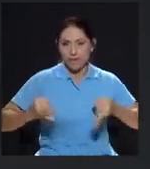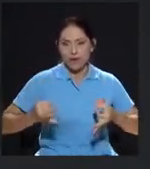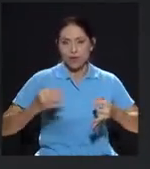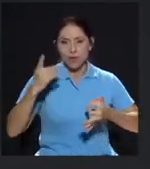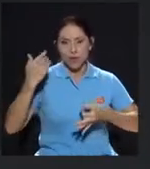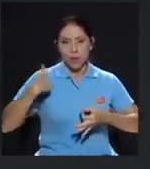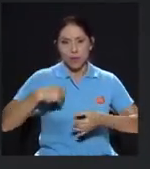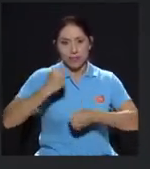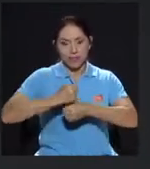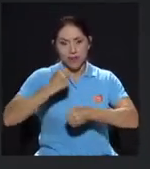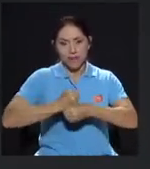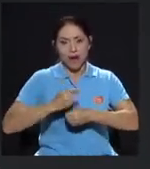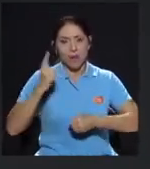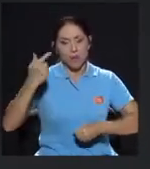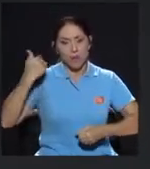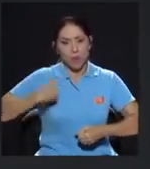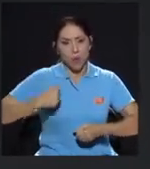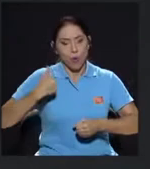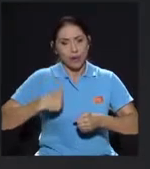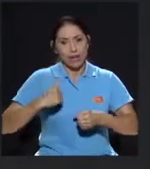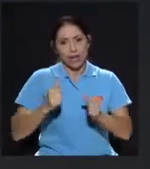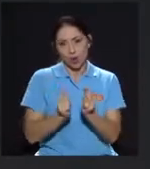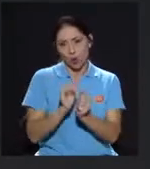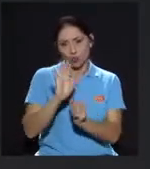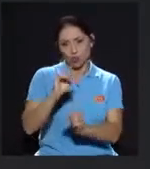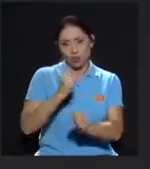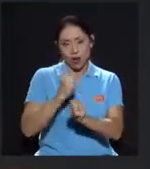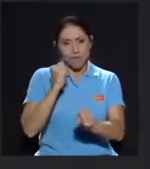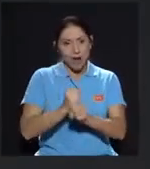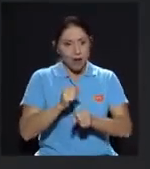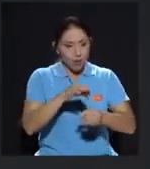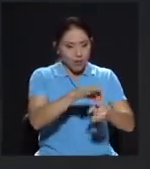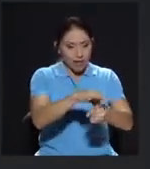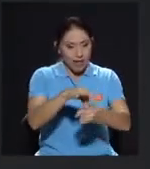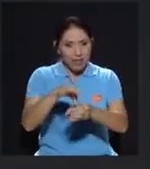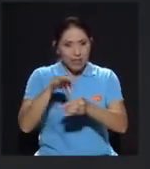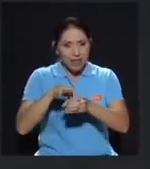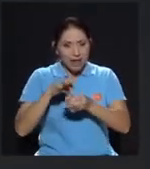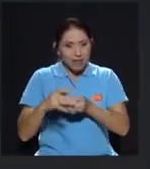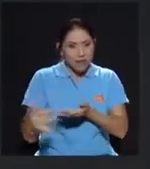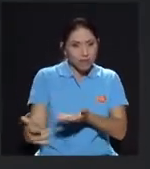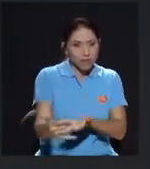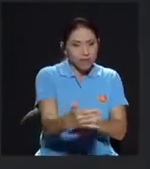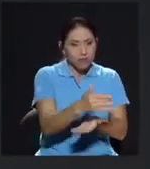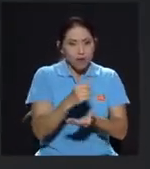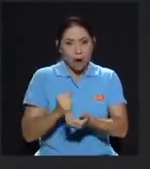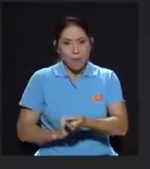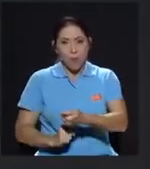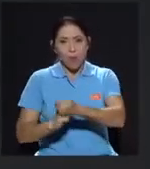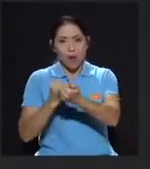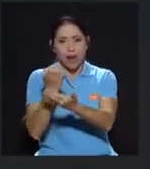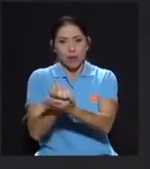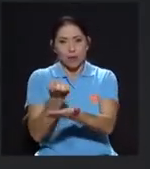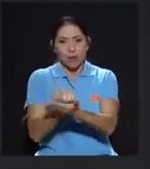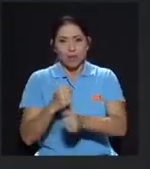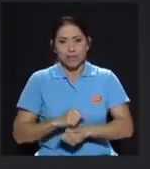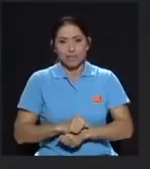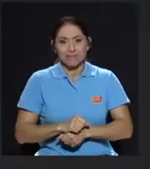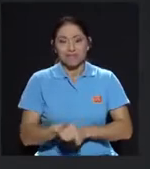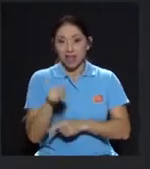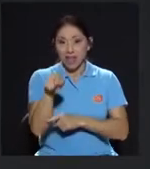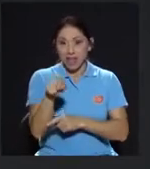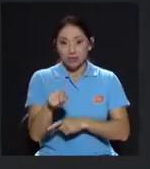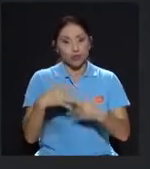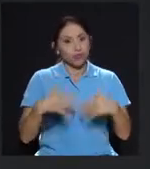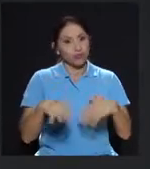trabajo y un hombre que portaba pues con su trabajo de la tierra a la economía y creo que eso lo hizo también en un gran paso porque